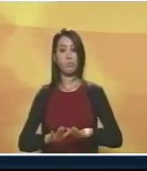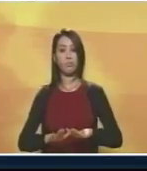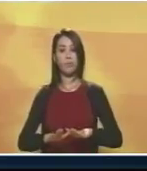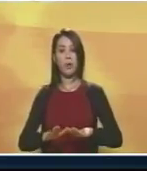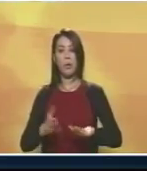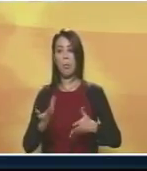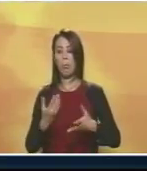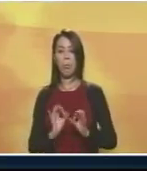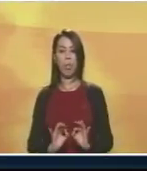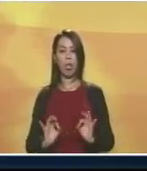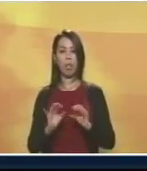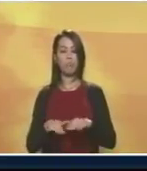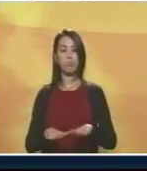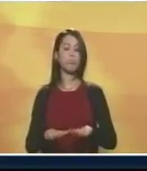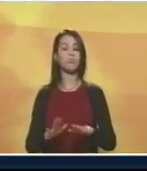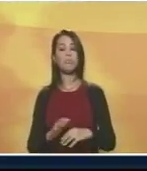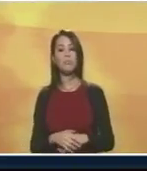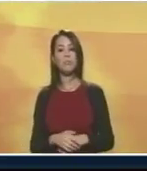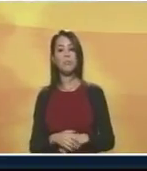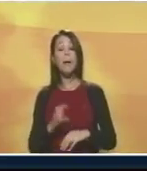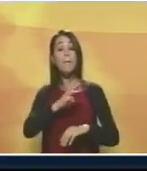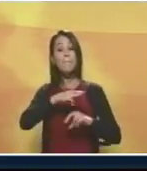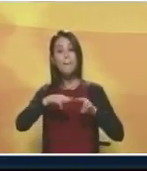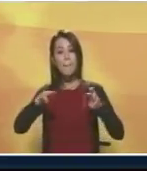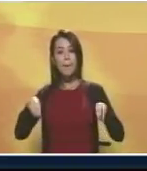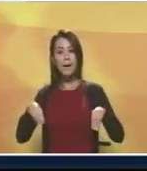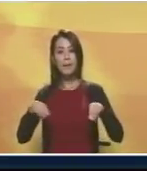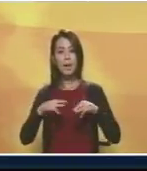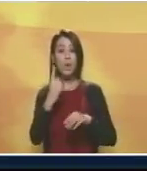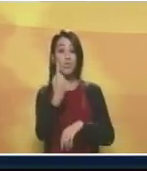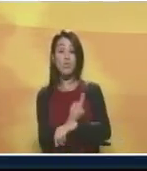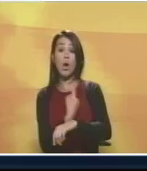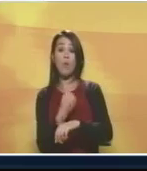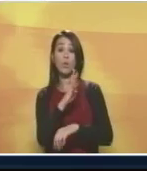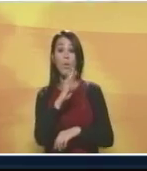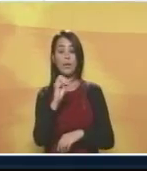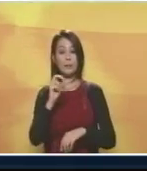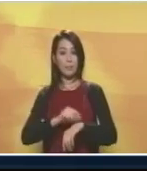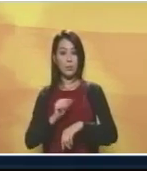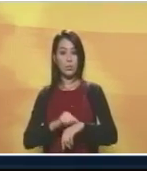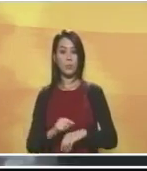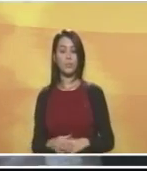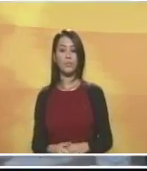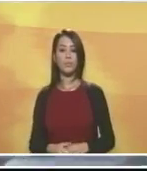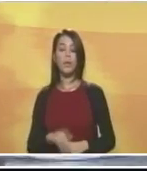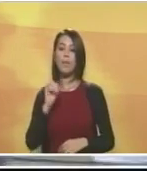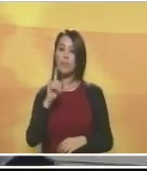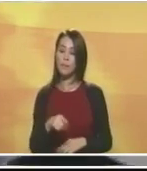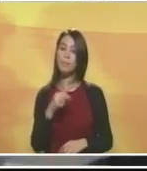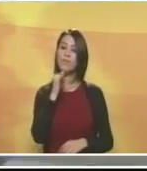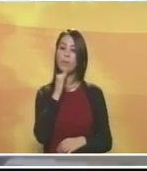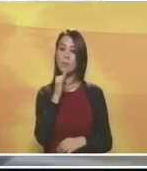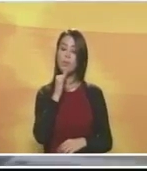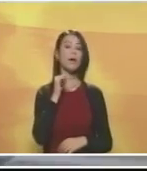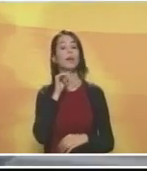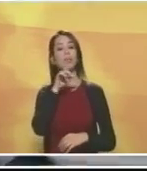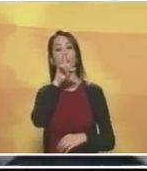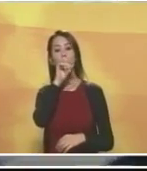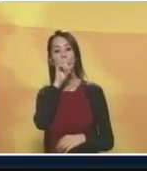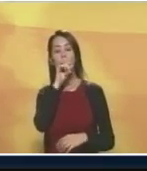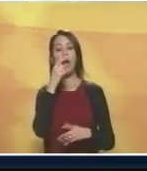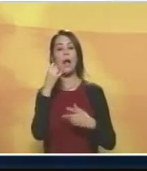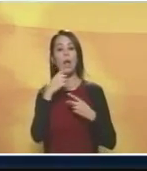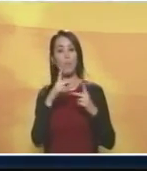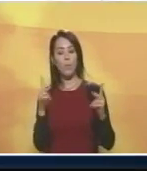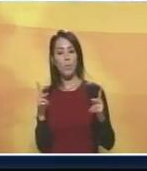estacionado en la estación de Mamera casi 1 hora 40 minutos. La falla también fue notificada en la cuenta oficial del